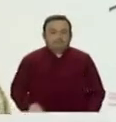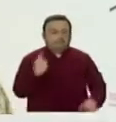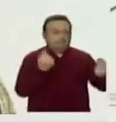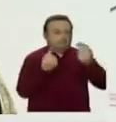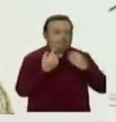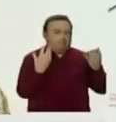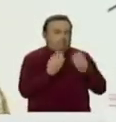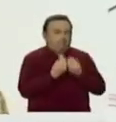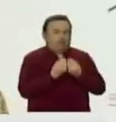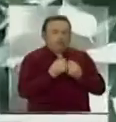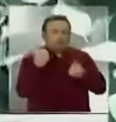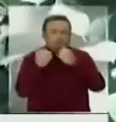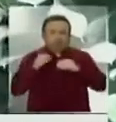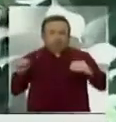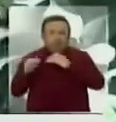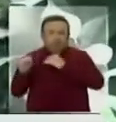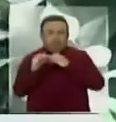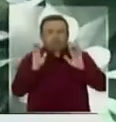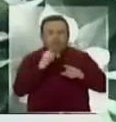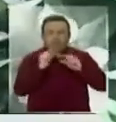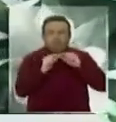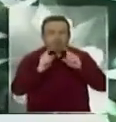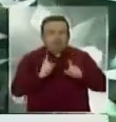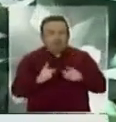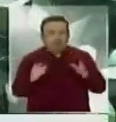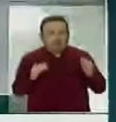poquita gente, pero sí muchos autos afuera. Paulatinamente, debería